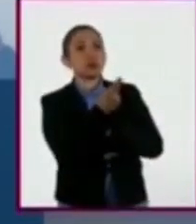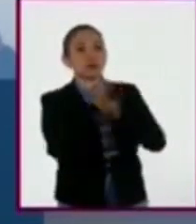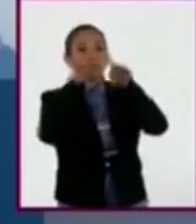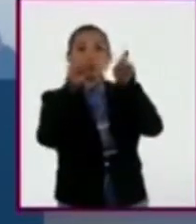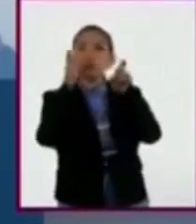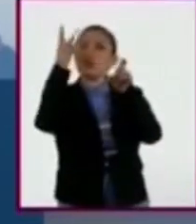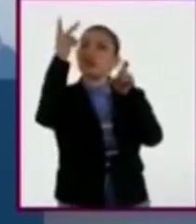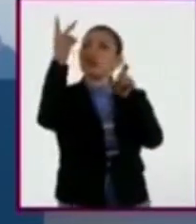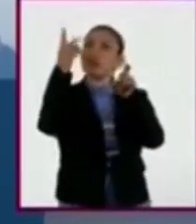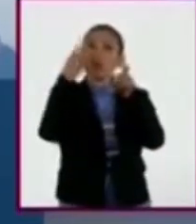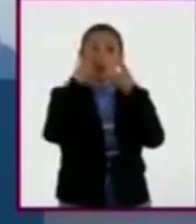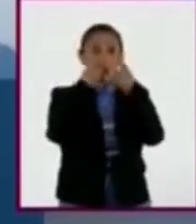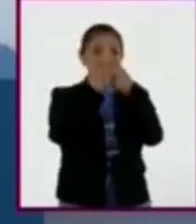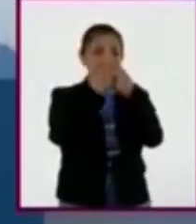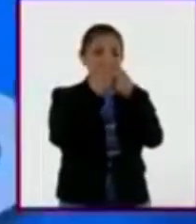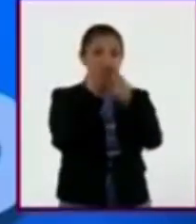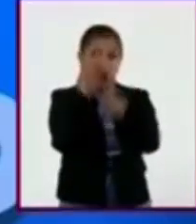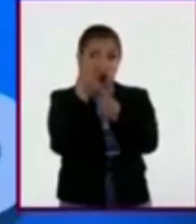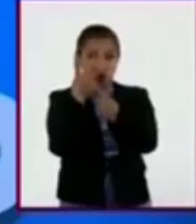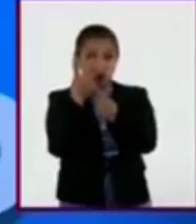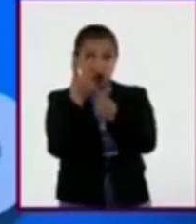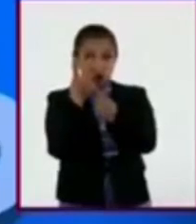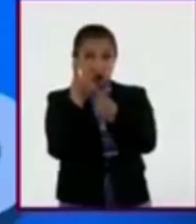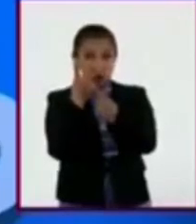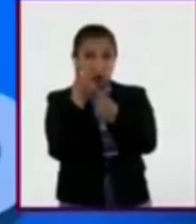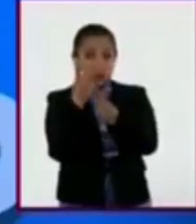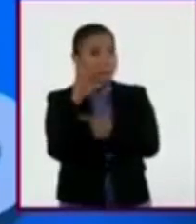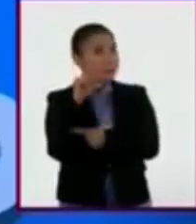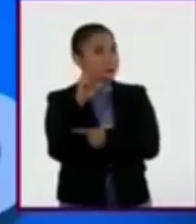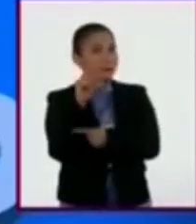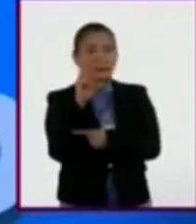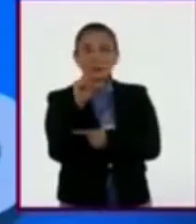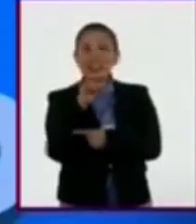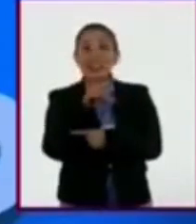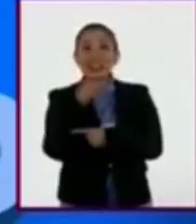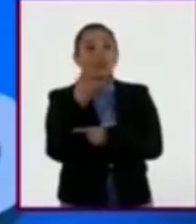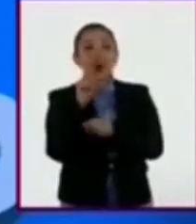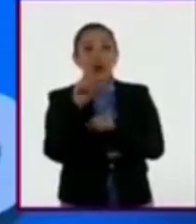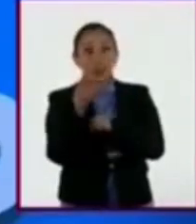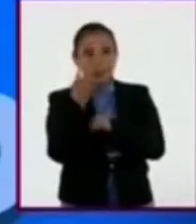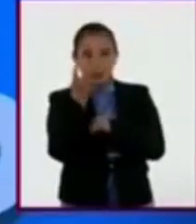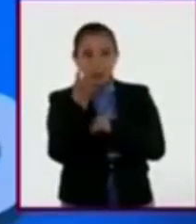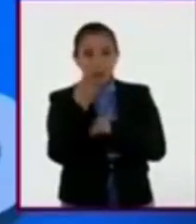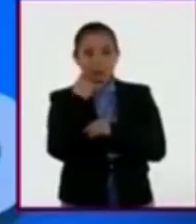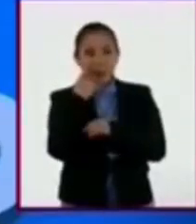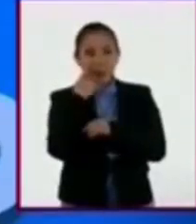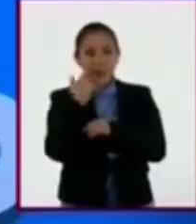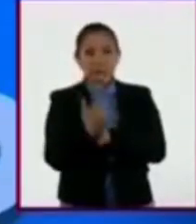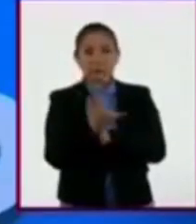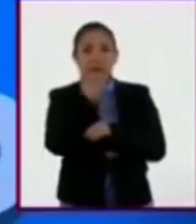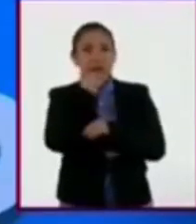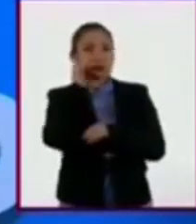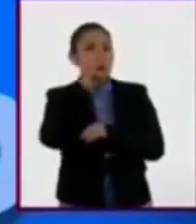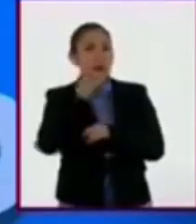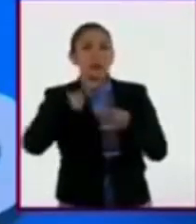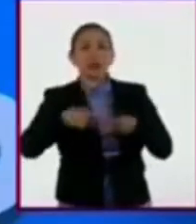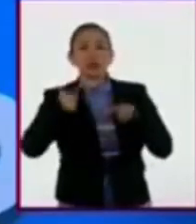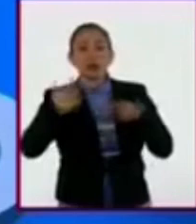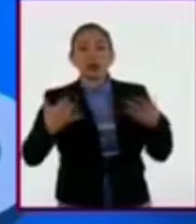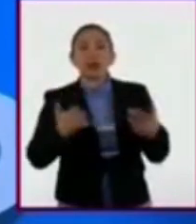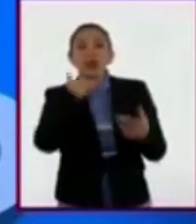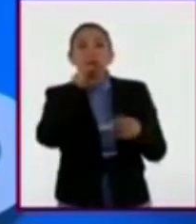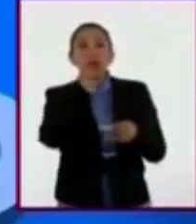es multiplicar por 2? No, esto no es así y suele ser un error común que se